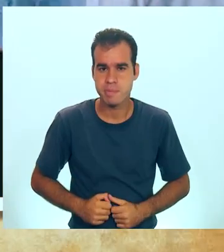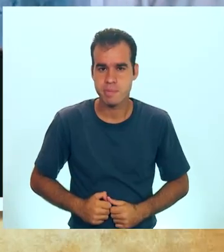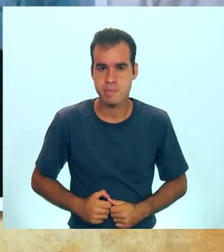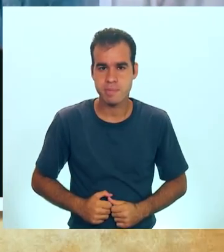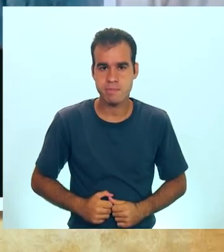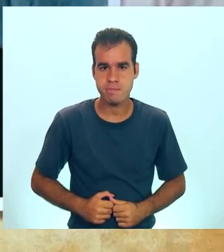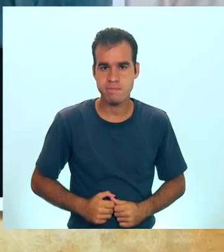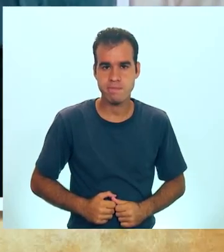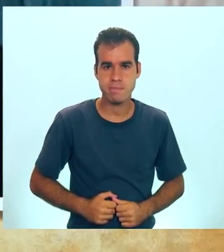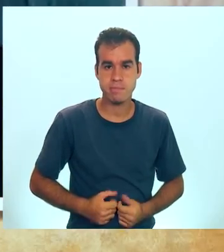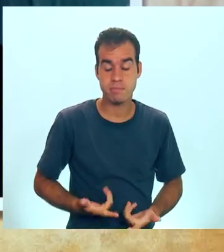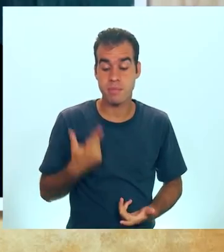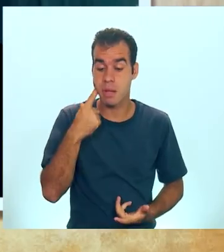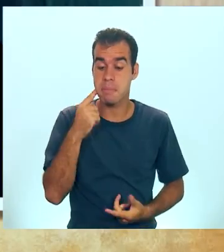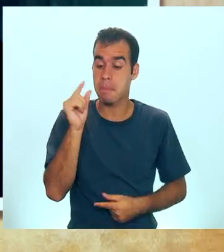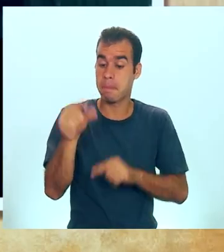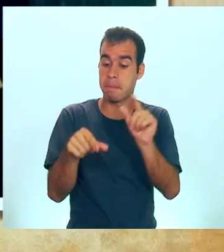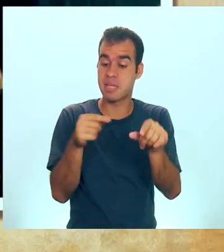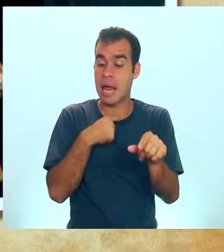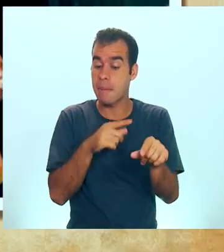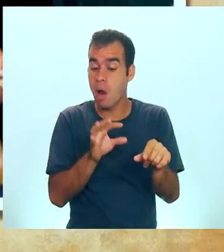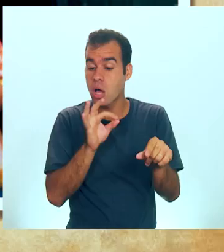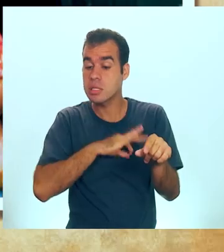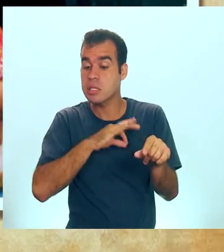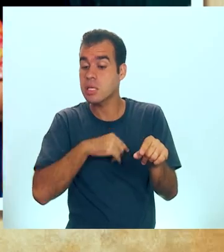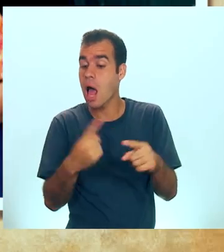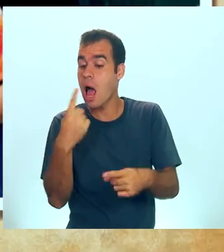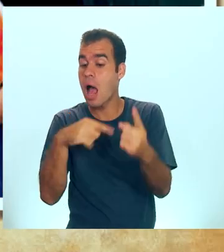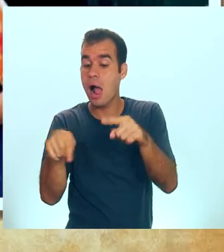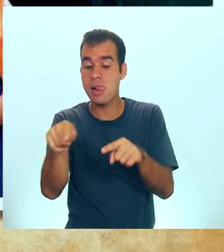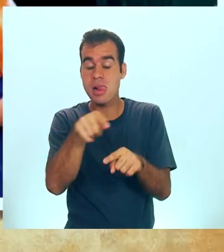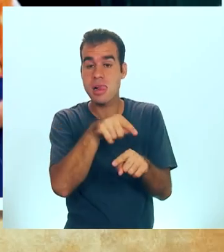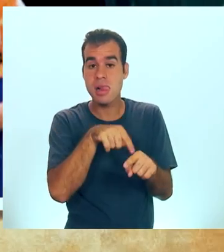dando en la detención de los principales signos y síntomas